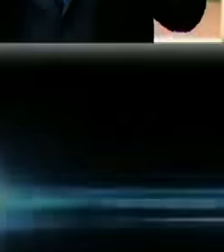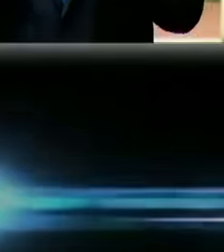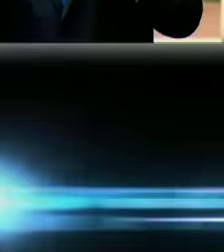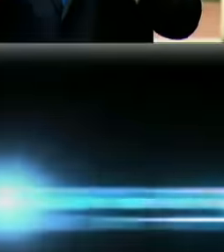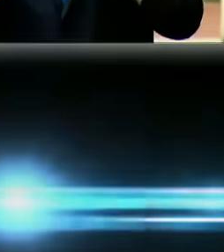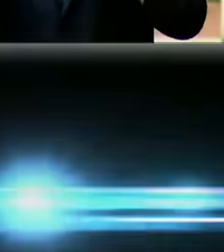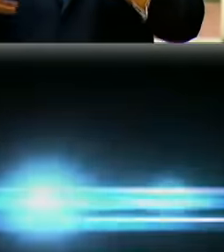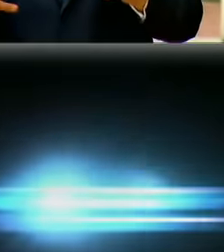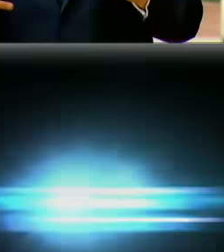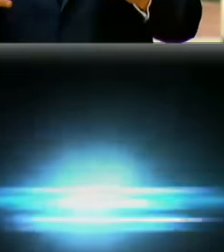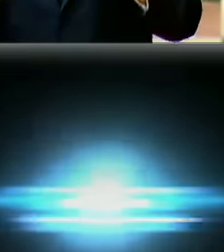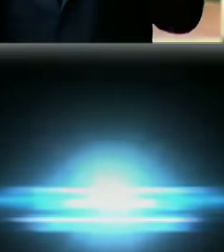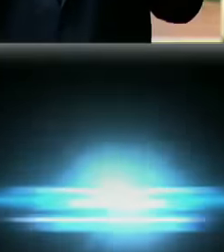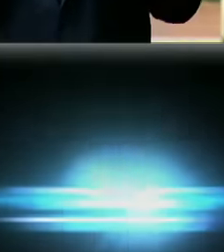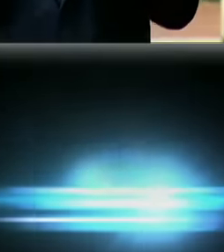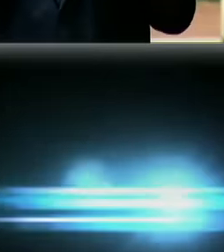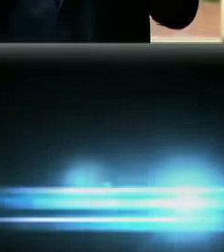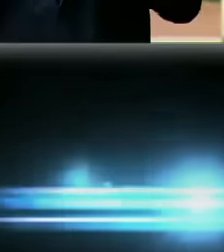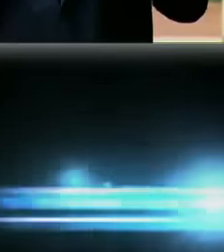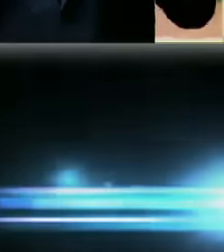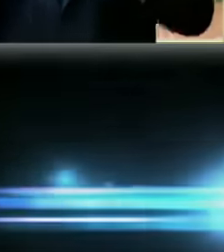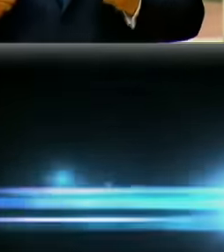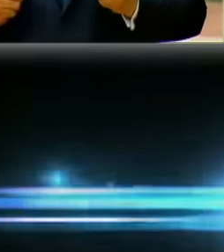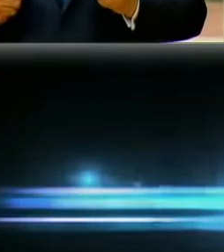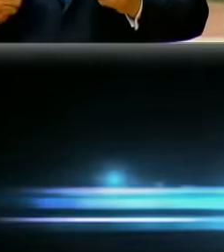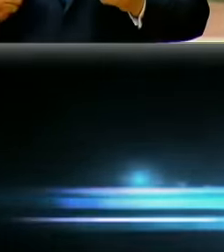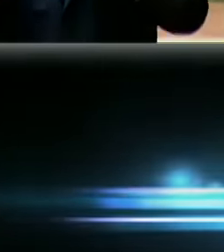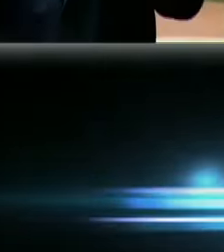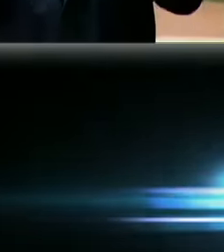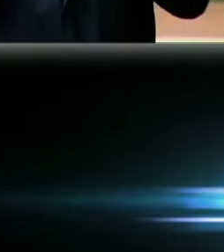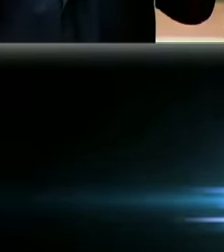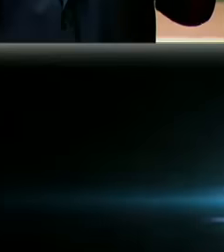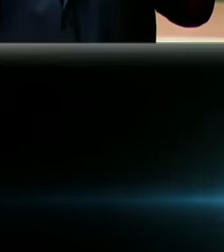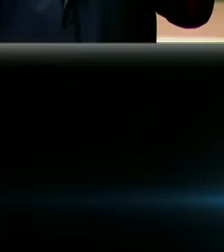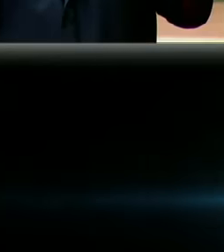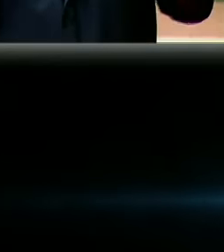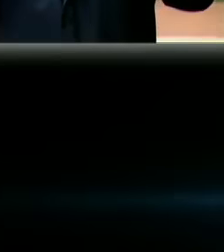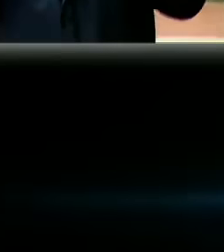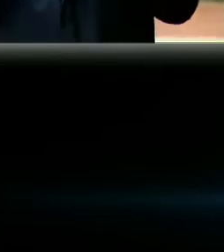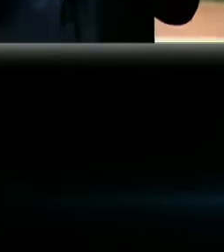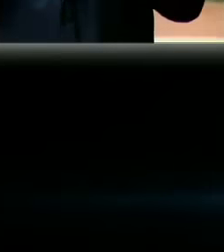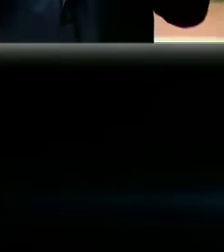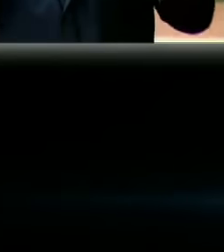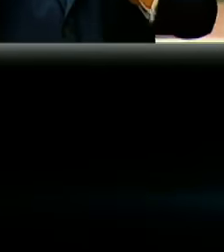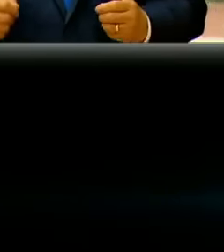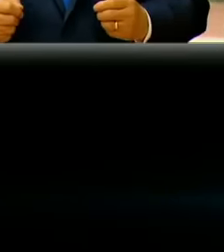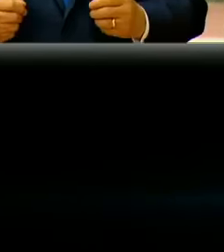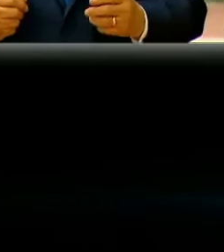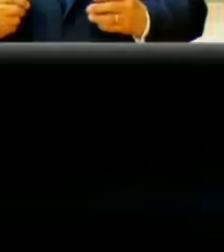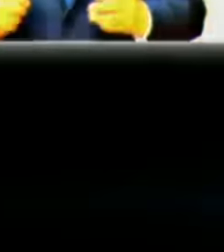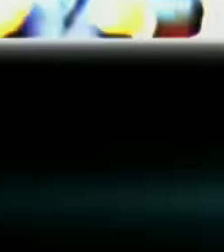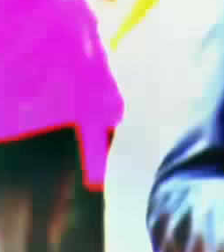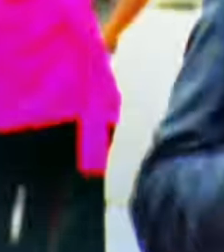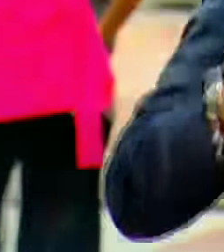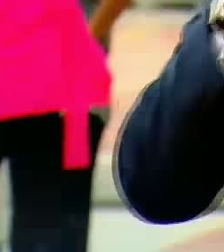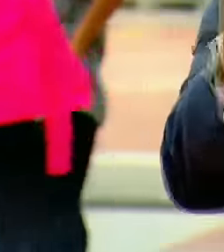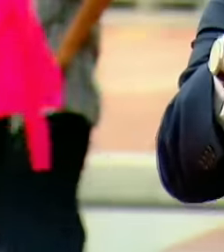eres perla que surgiste del más grande ignoto mar y te convertiste en bella guirnalda del